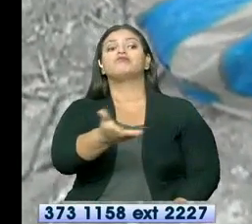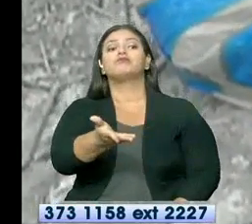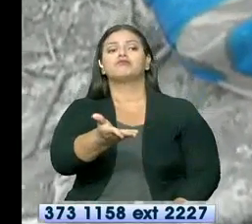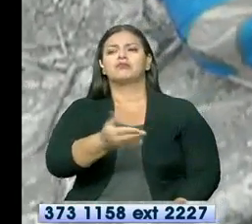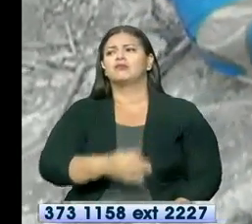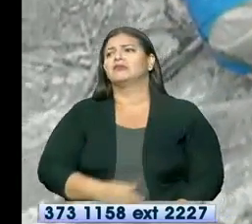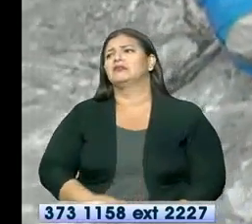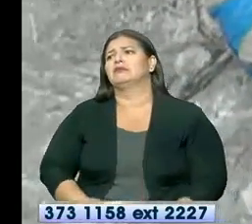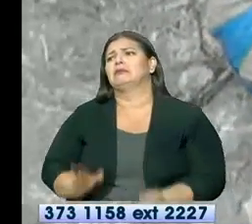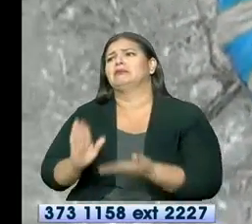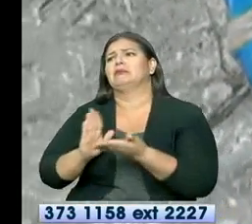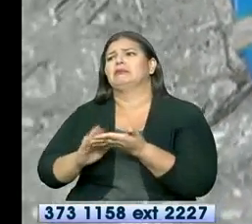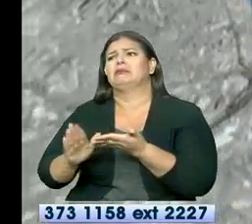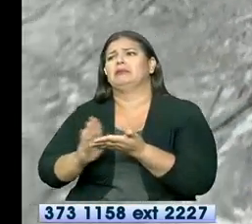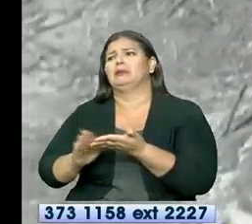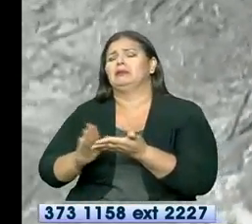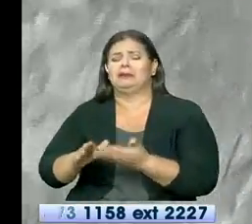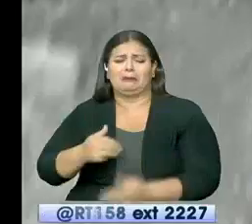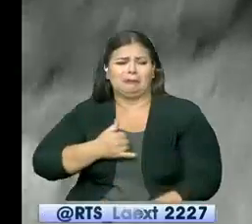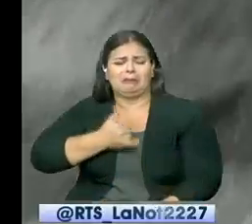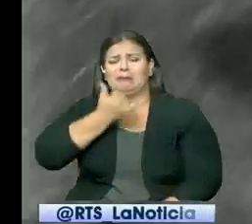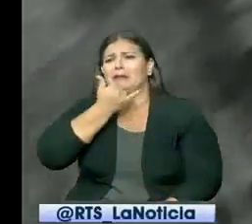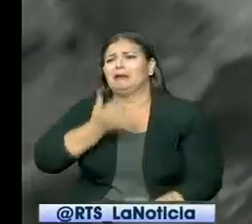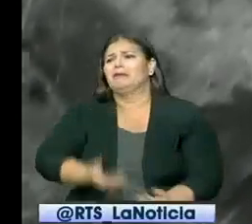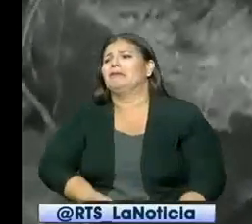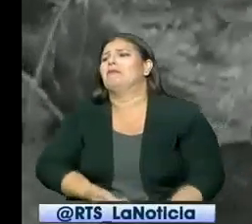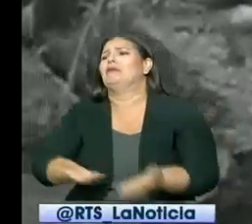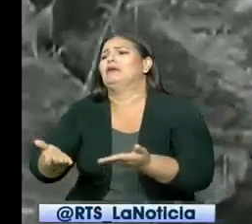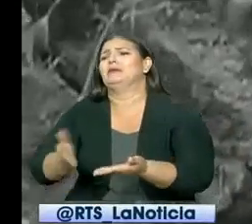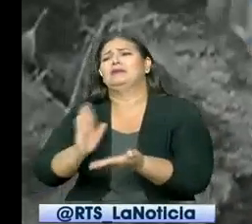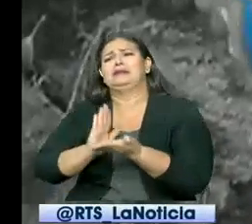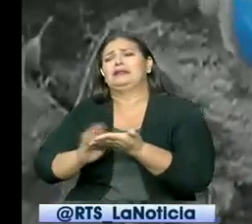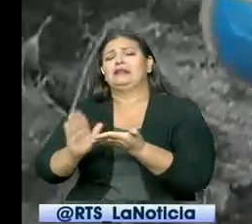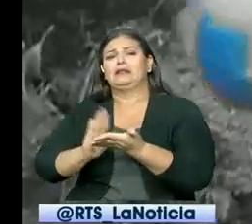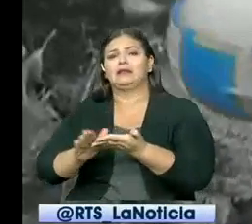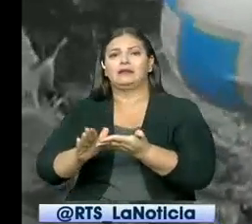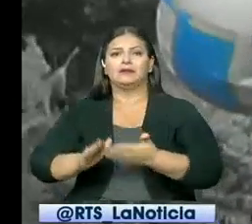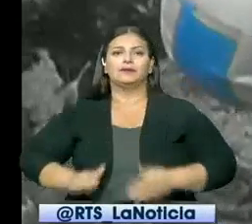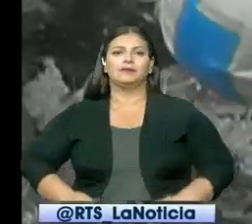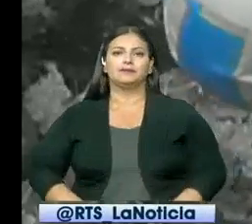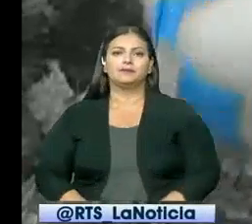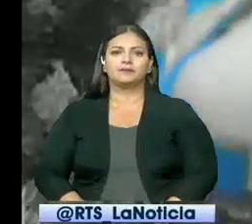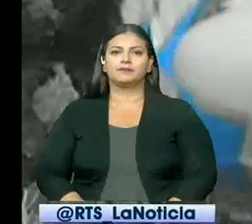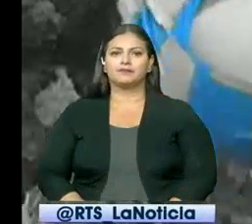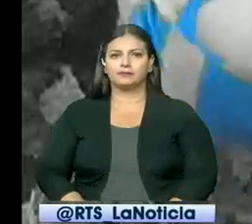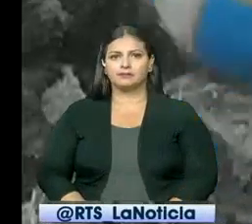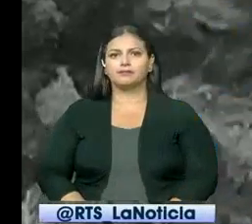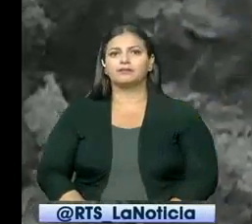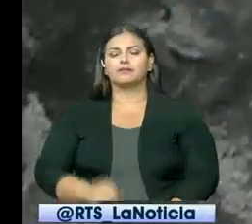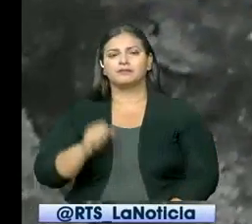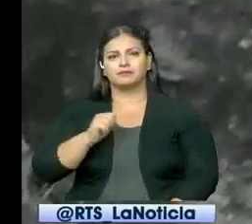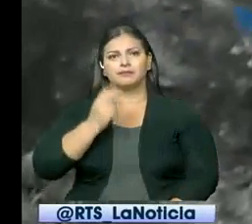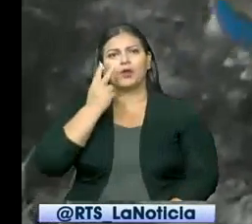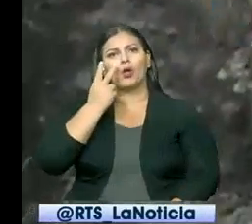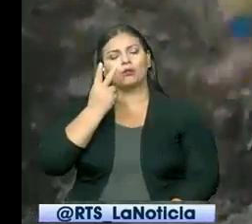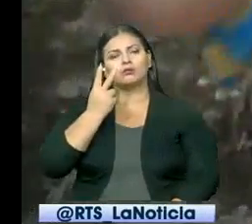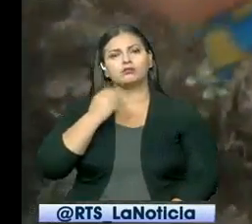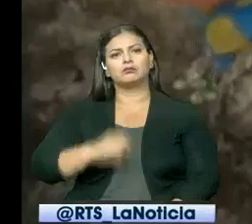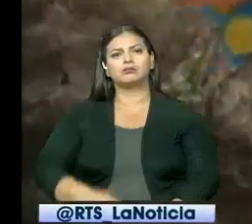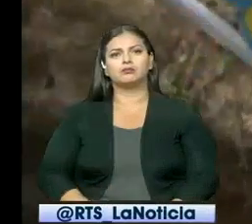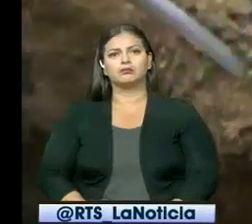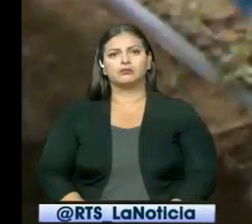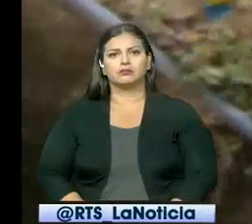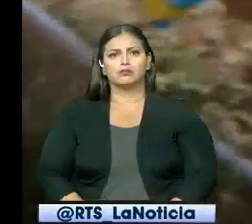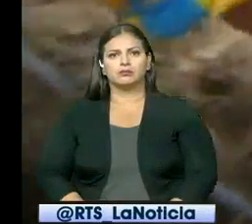señora viene y lo que hace es acogerlo y abrir las fundas de aquí, de la cabeza, y saca al niño. Y lo que hace es